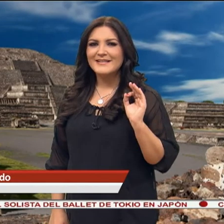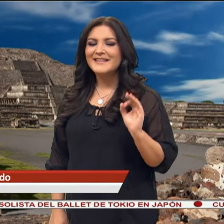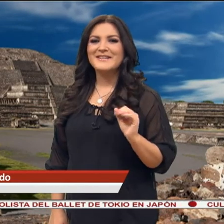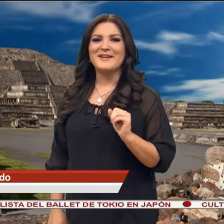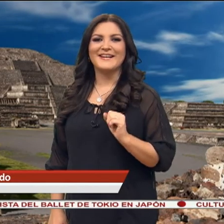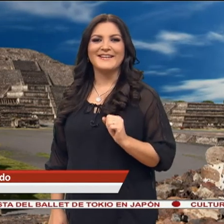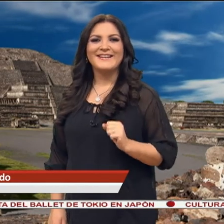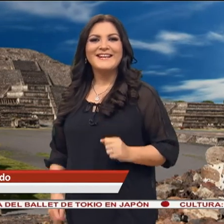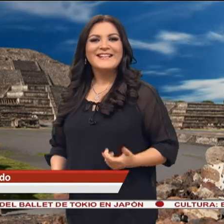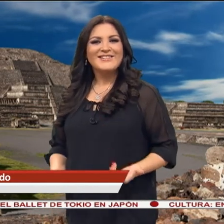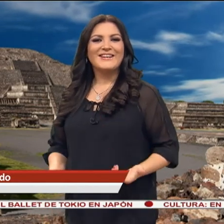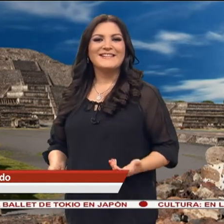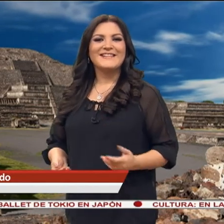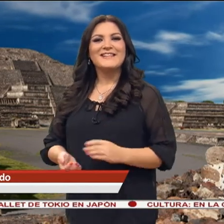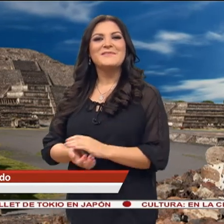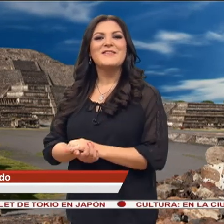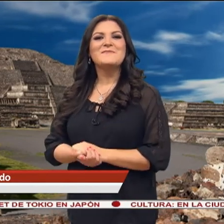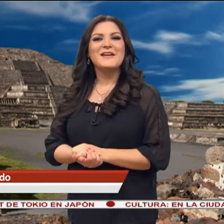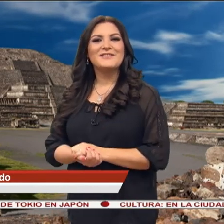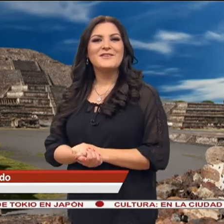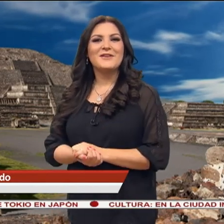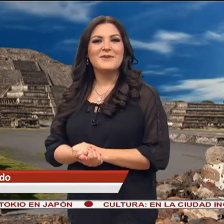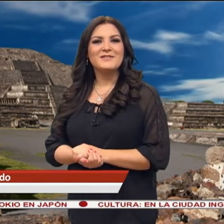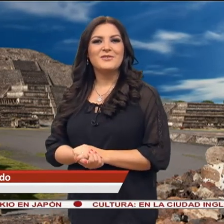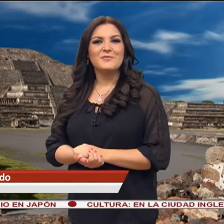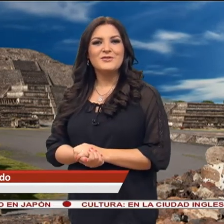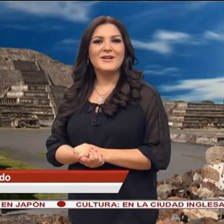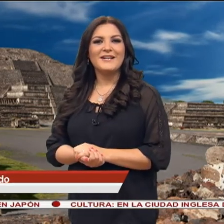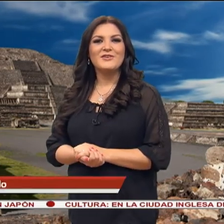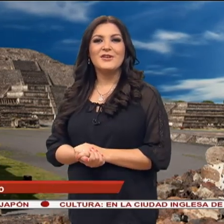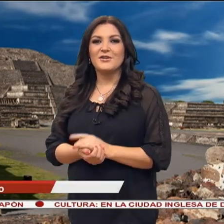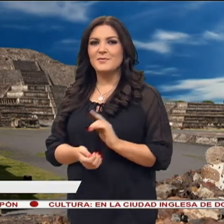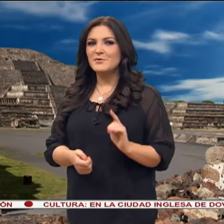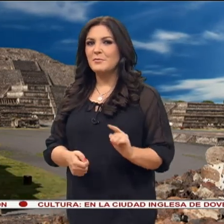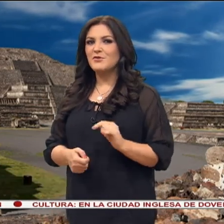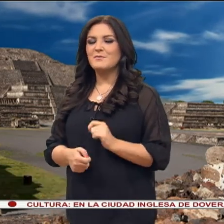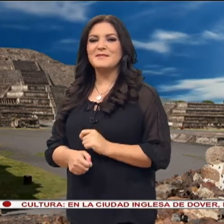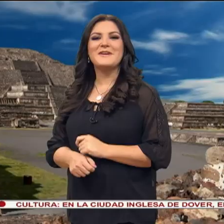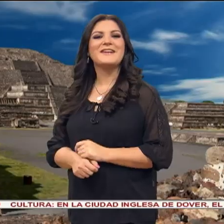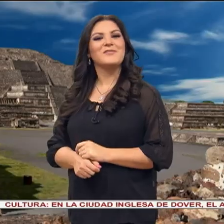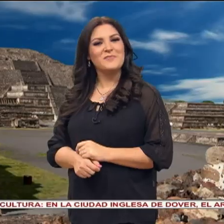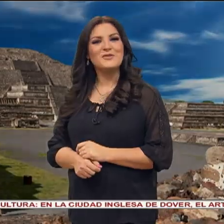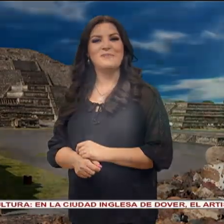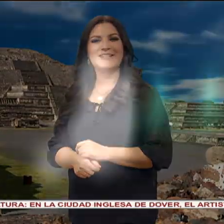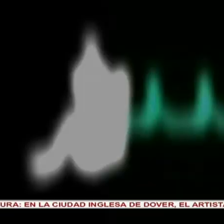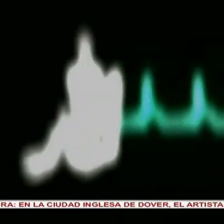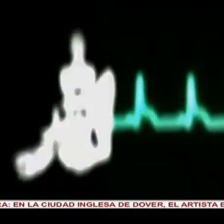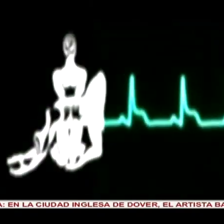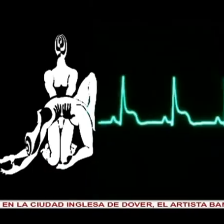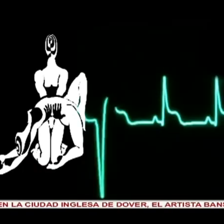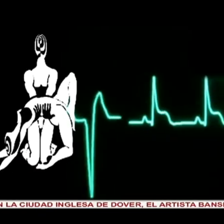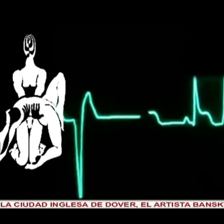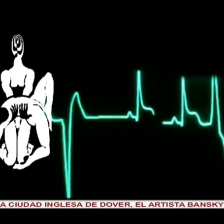tienes, así que a trabajar. Soy Cris, les mando un beso y un abrazo con mucho cariño y nos vemos la próxima semana con mucho más.